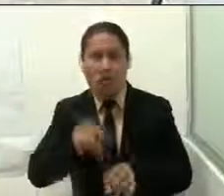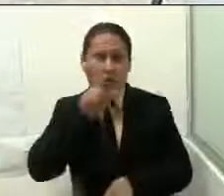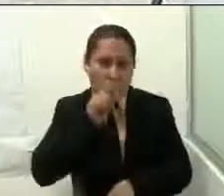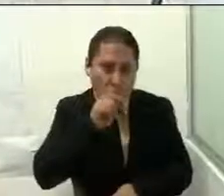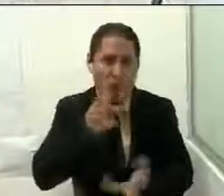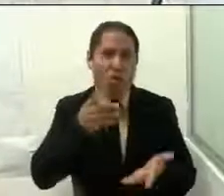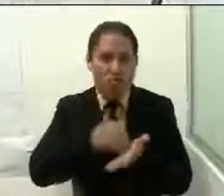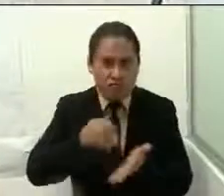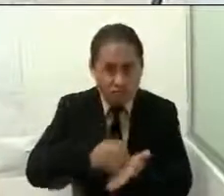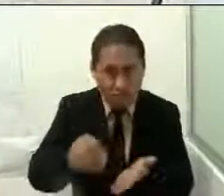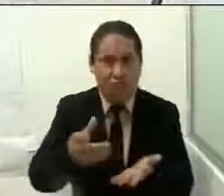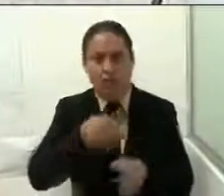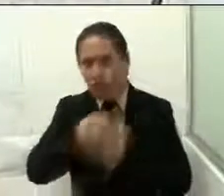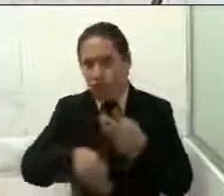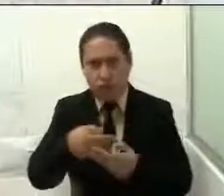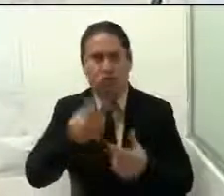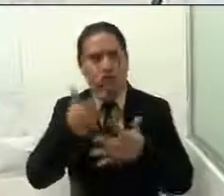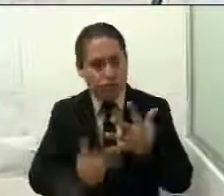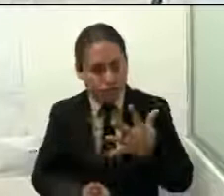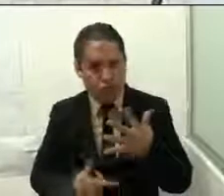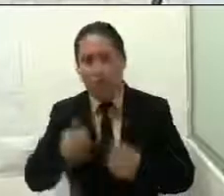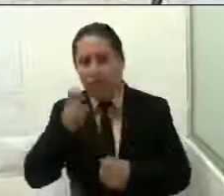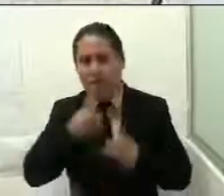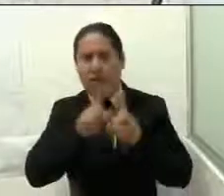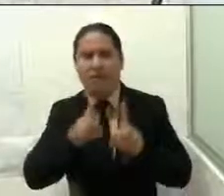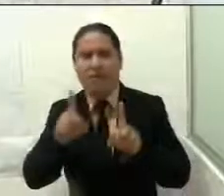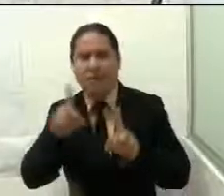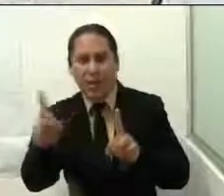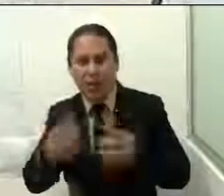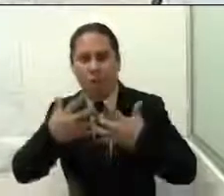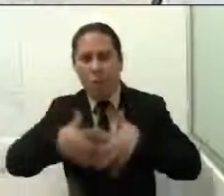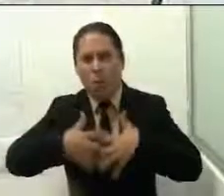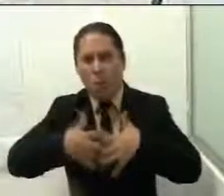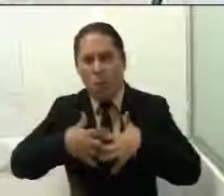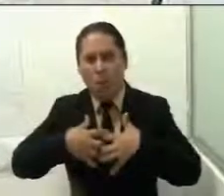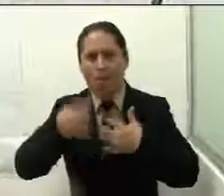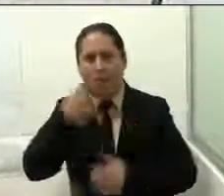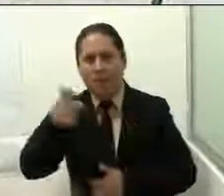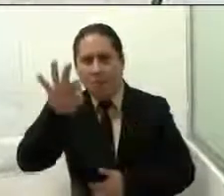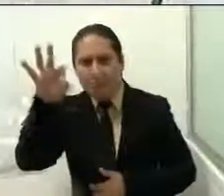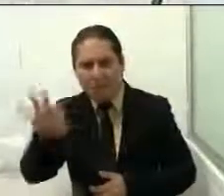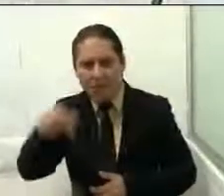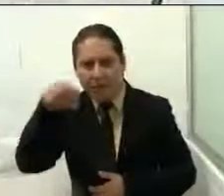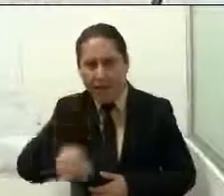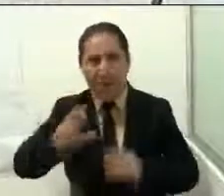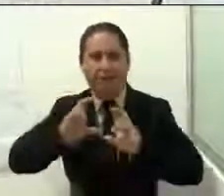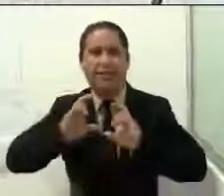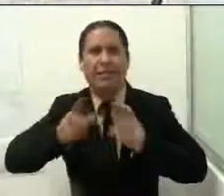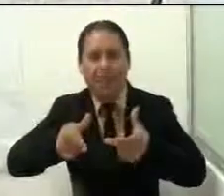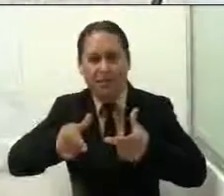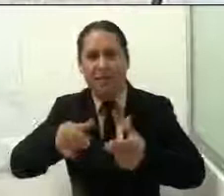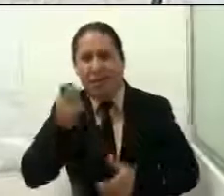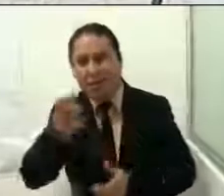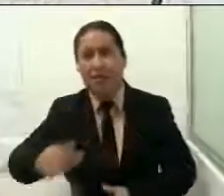en chiapas lo que genera el desarrollo de las empresas 100% chapa nekkaz y este gobierno